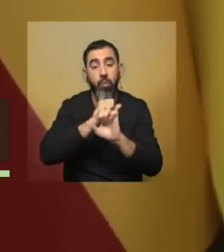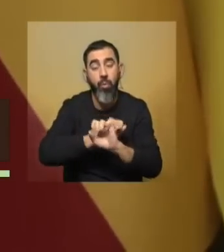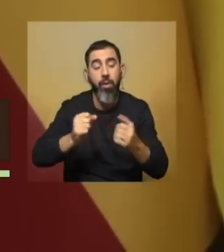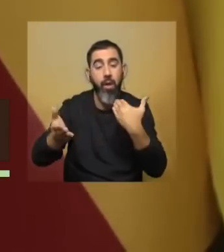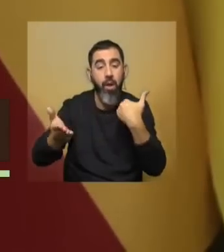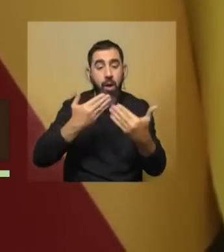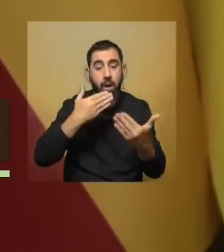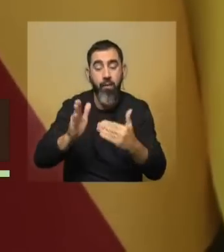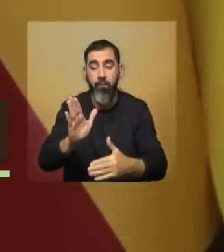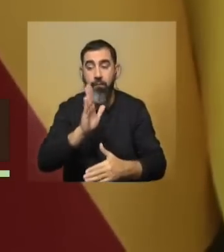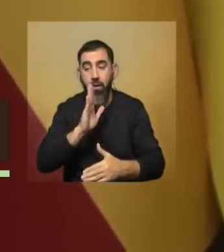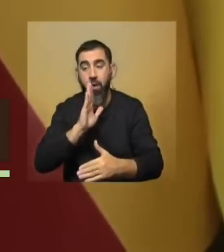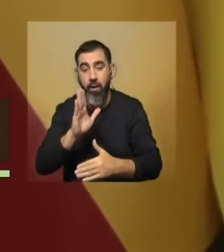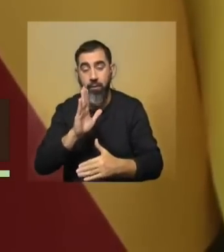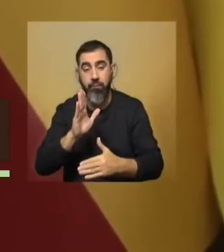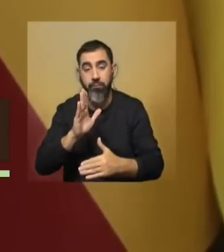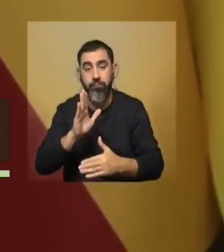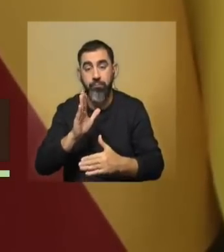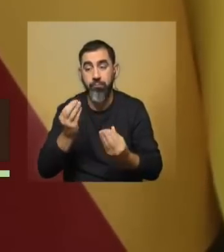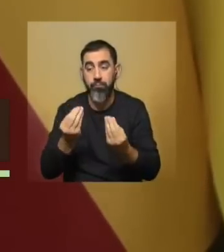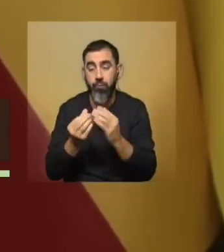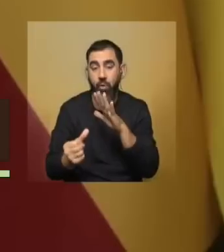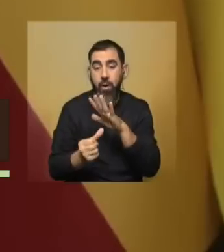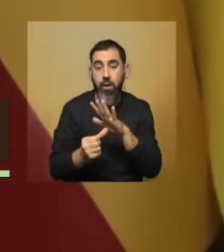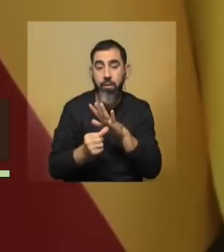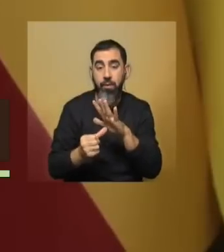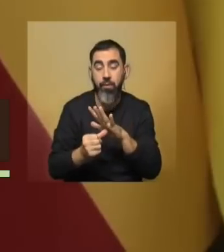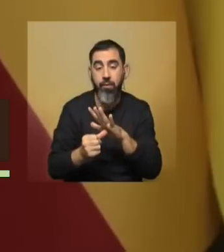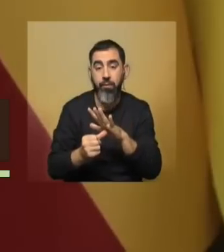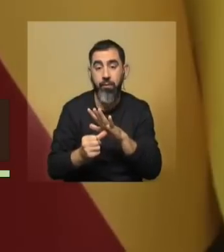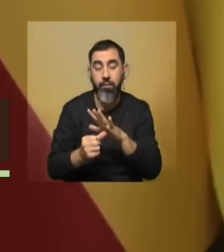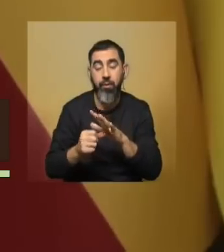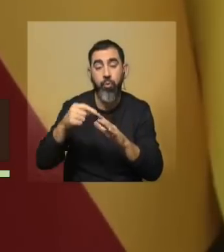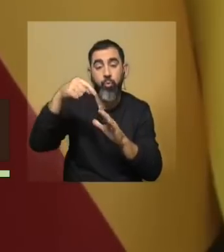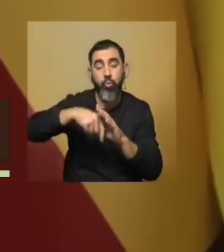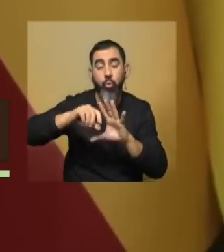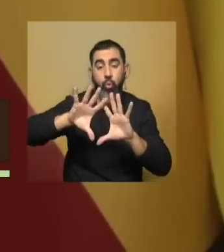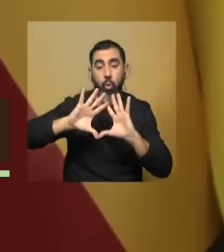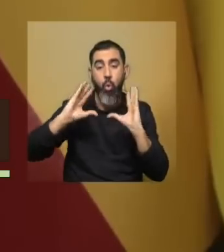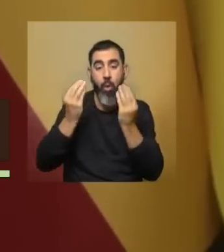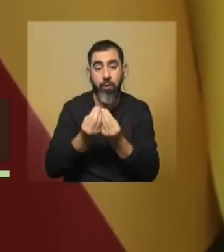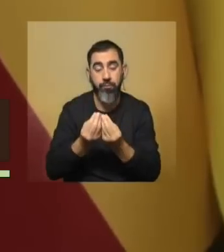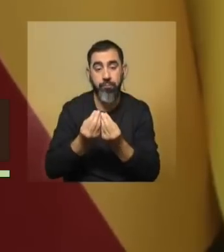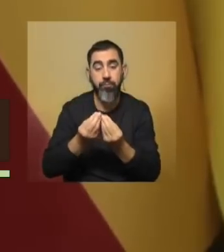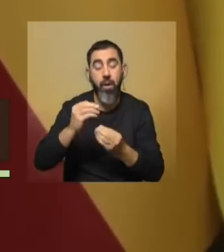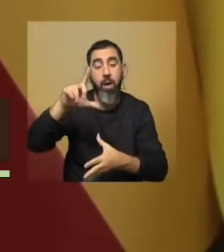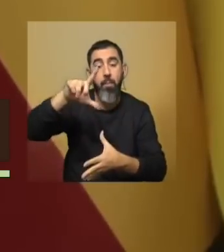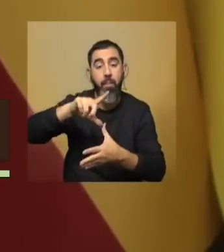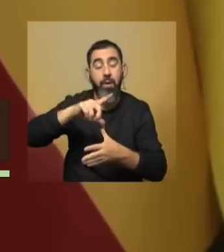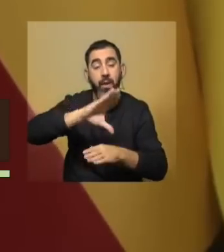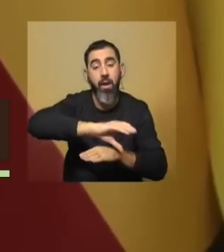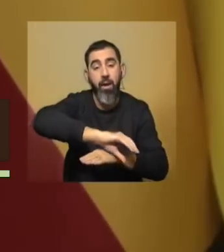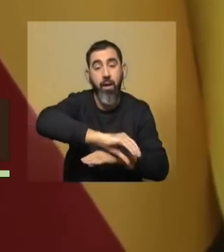hablar personalmente con muchos de estos líderes del llamado sur global. Y en el caso de la América Latina y el